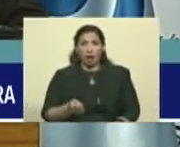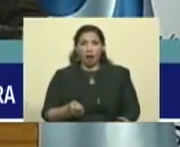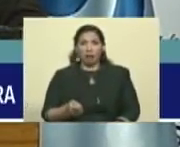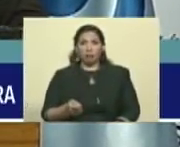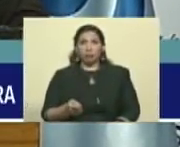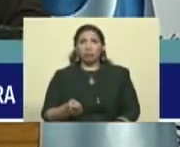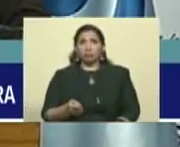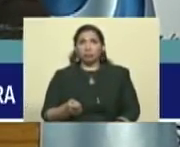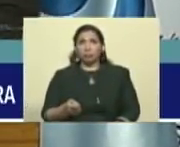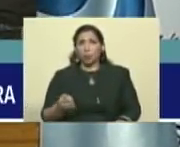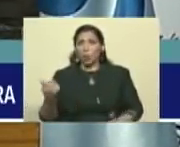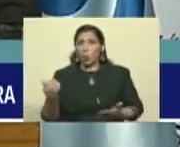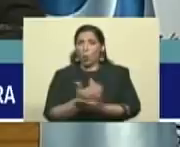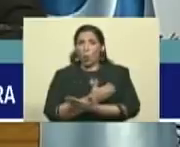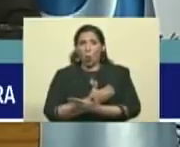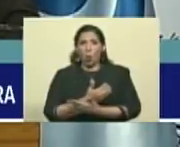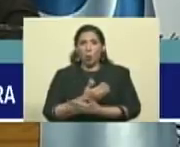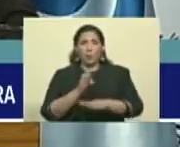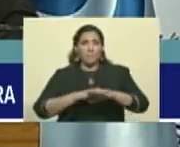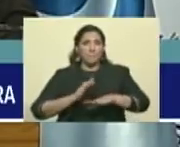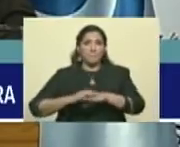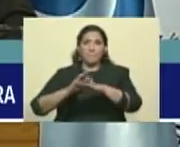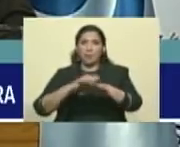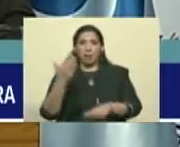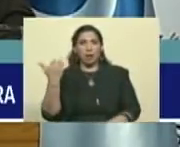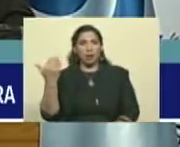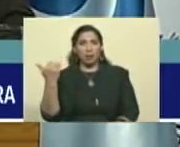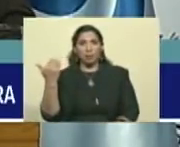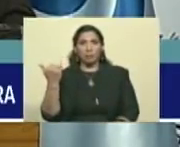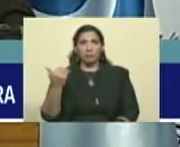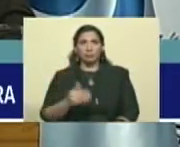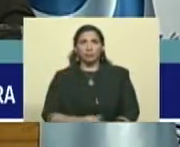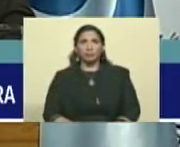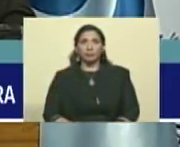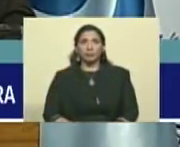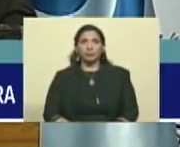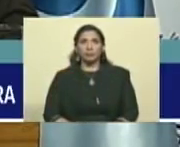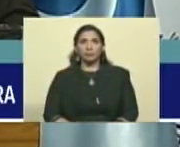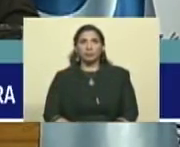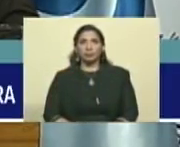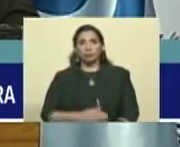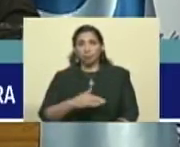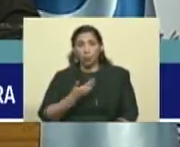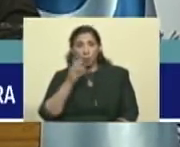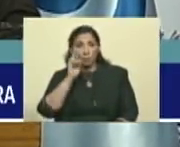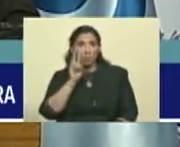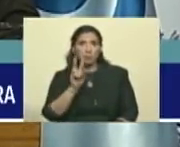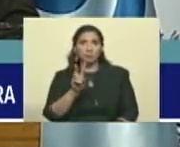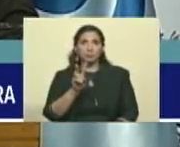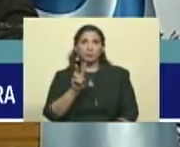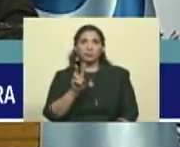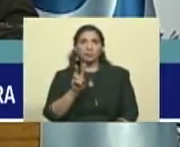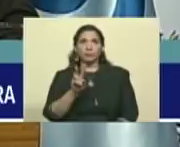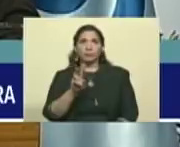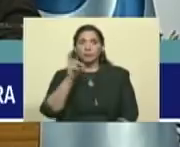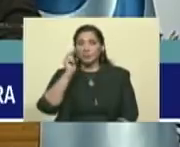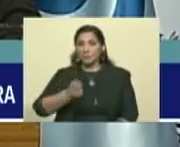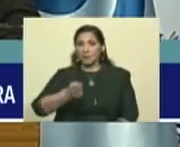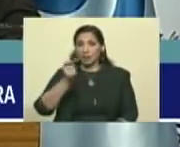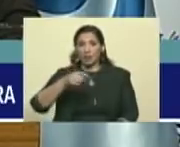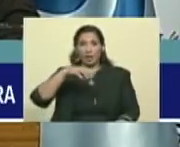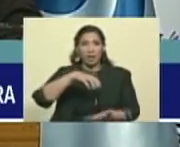ocurrió en el pasado, como por ejemplo el caso de este Gianfranco Agostinone, donde pudimos ver que en la Fiscalía del Estado de